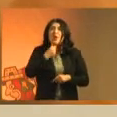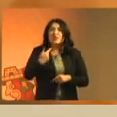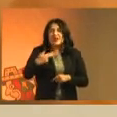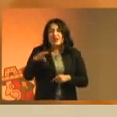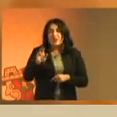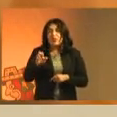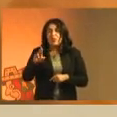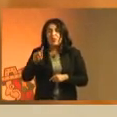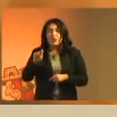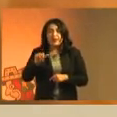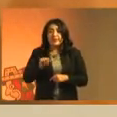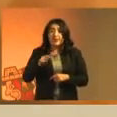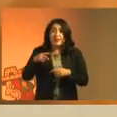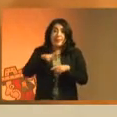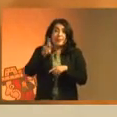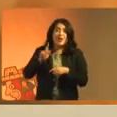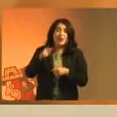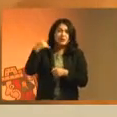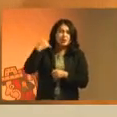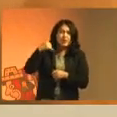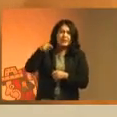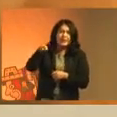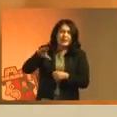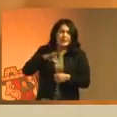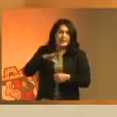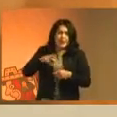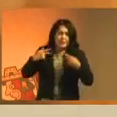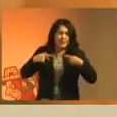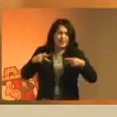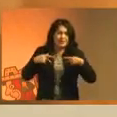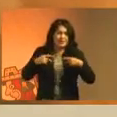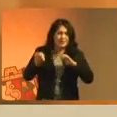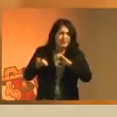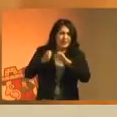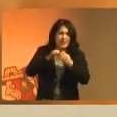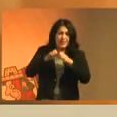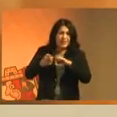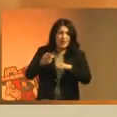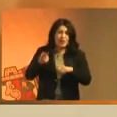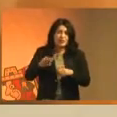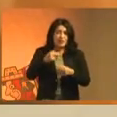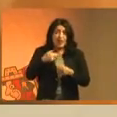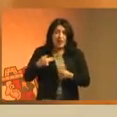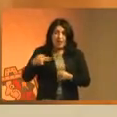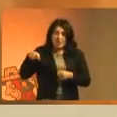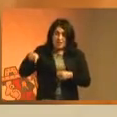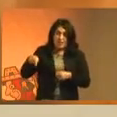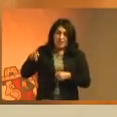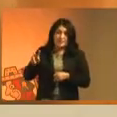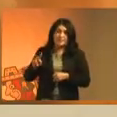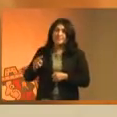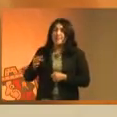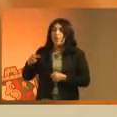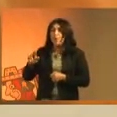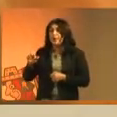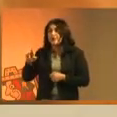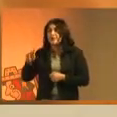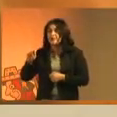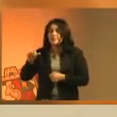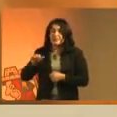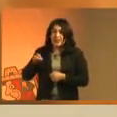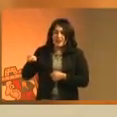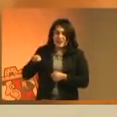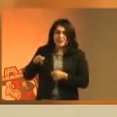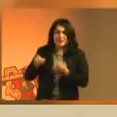resulta que en yucatán había gente que había sido enemiga de madera que consideraba que enemigo quemadero en un hombre tibio inconsecuente y que eran